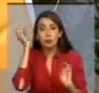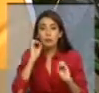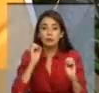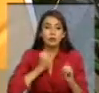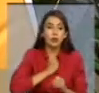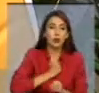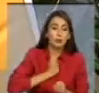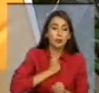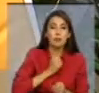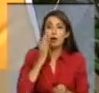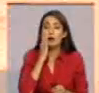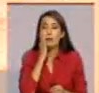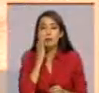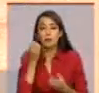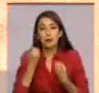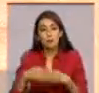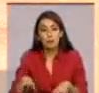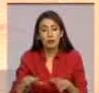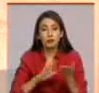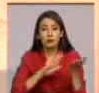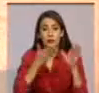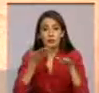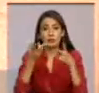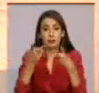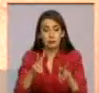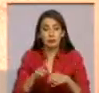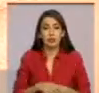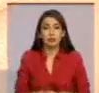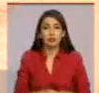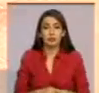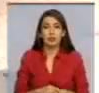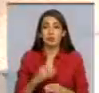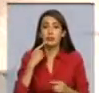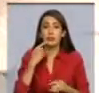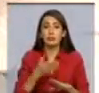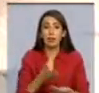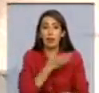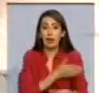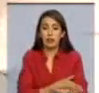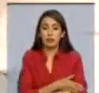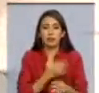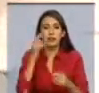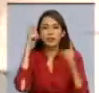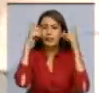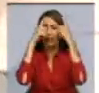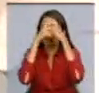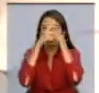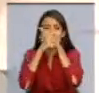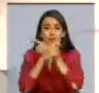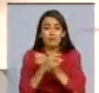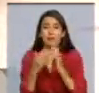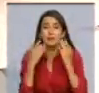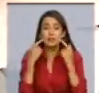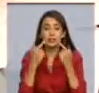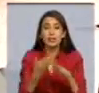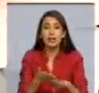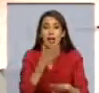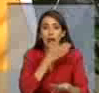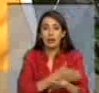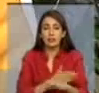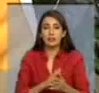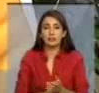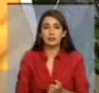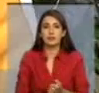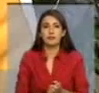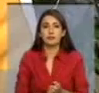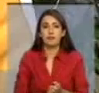haber perdido a mi madre. Manifiesta que desde esa fecha vive traumada y le resulta difícil realizar las tareas que hacía antes. O sea,